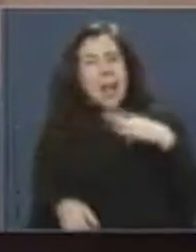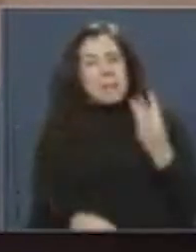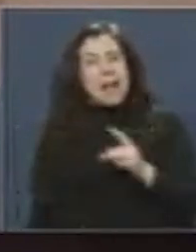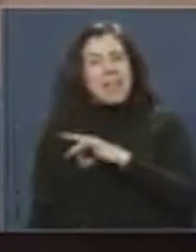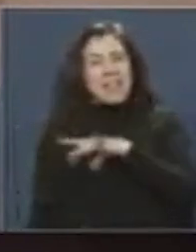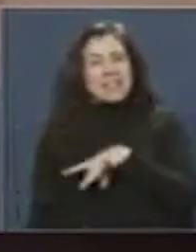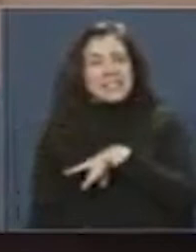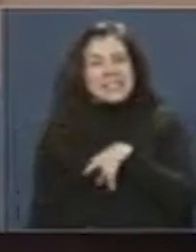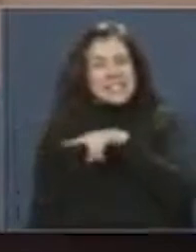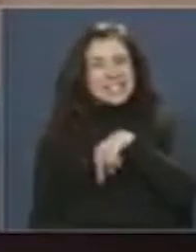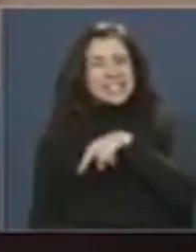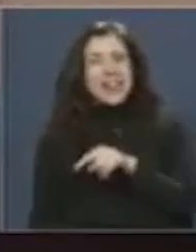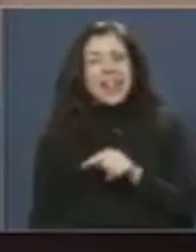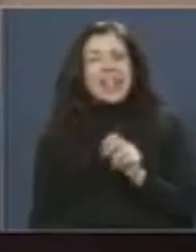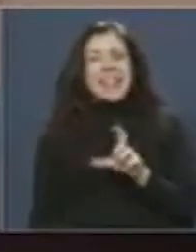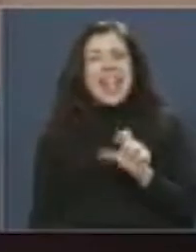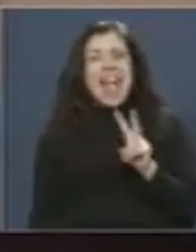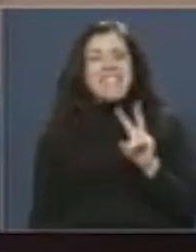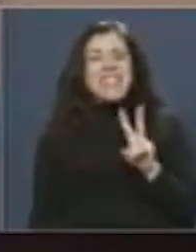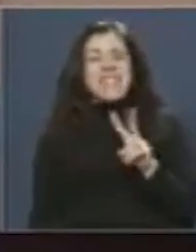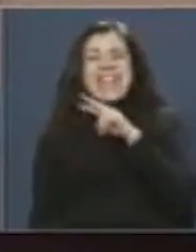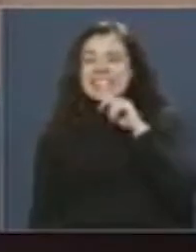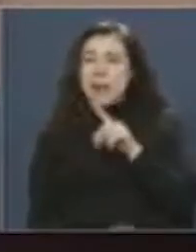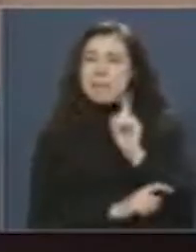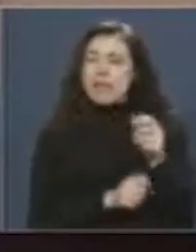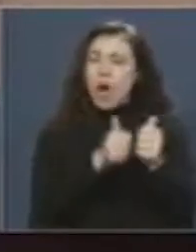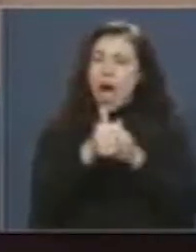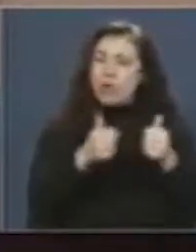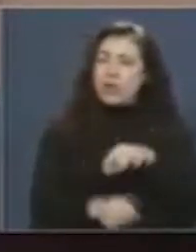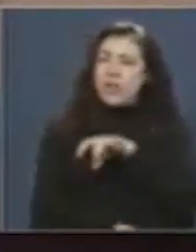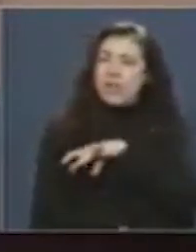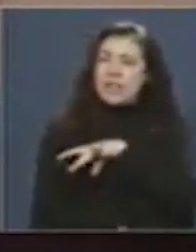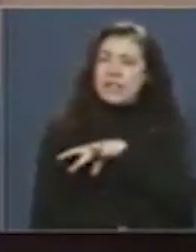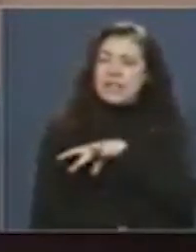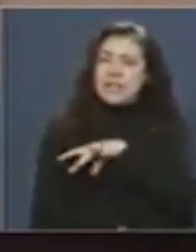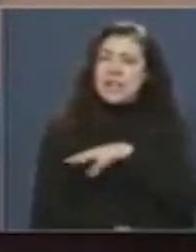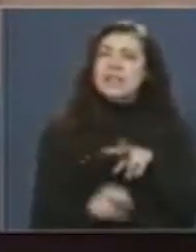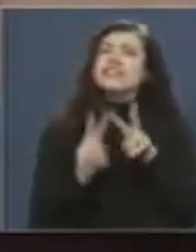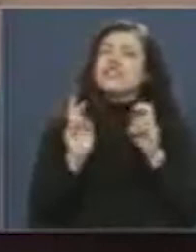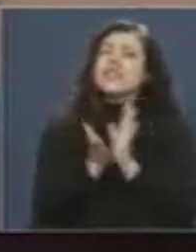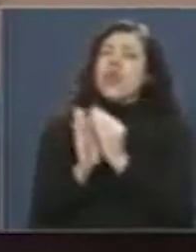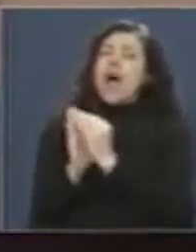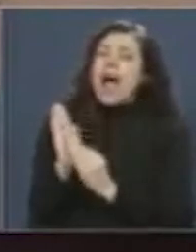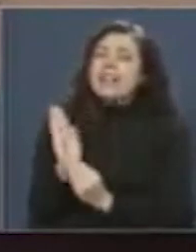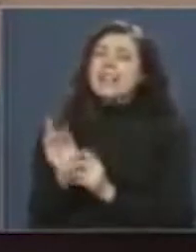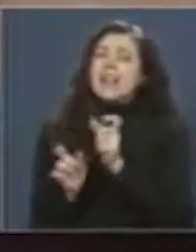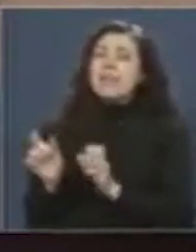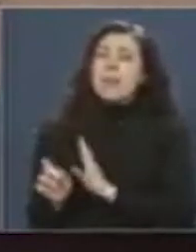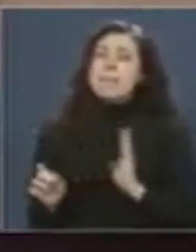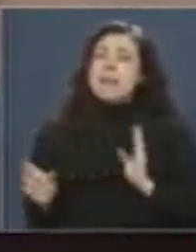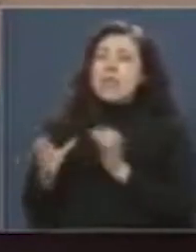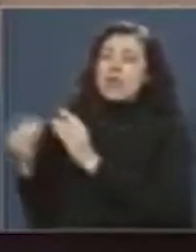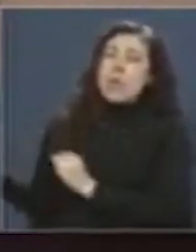Chile en Tel Aviv, en Israel, instruido a las autoridades chilenas sobre los antecedentes de quienes componen la